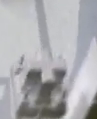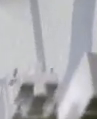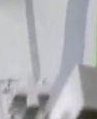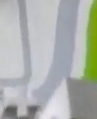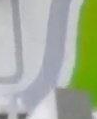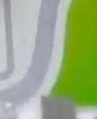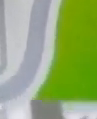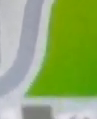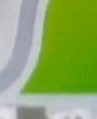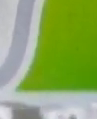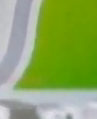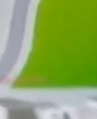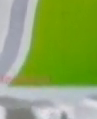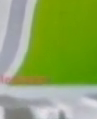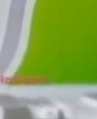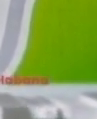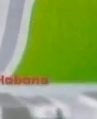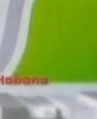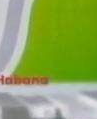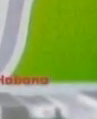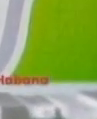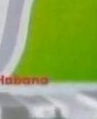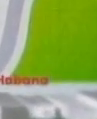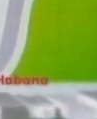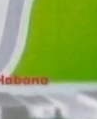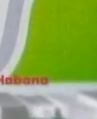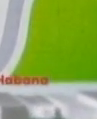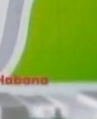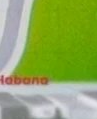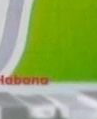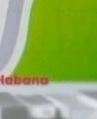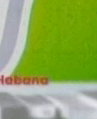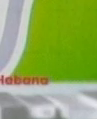Contáctenos. Super Éxitos, su mejor opción.